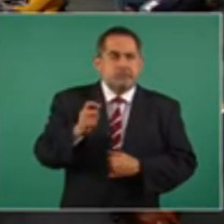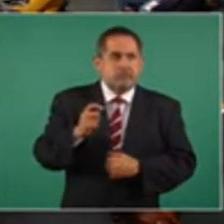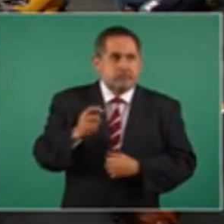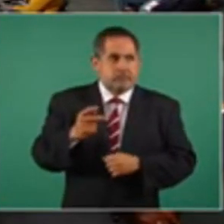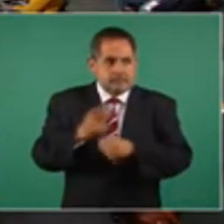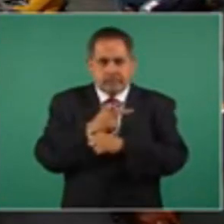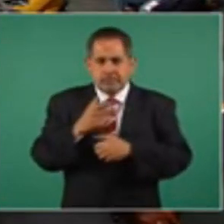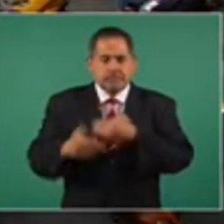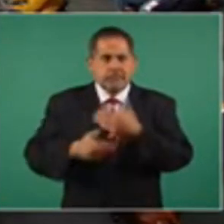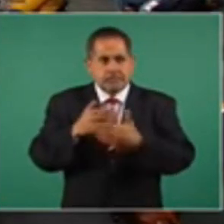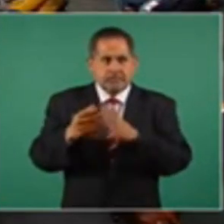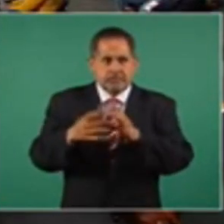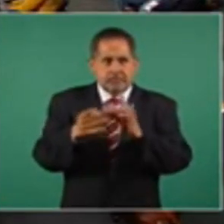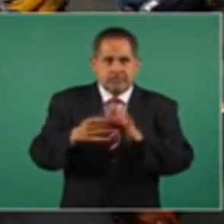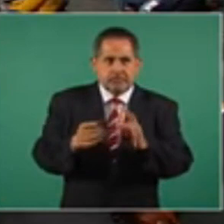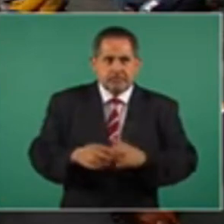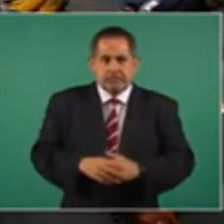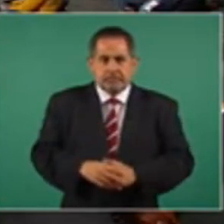está combatiendo.